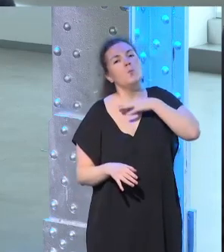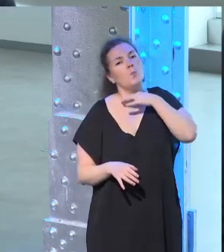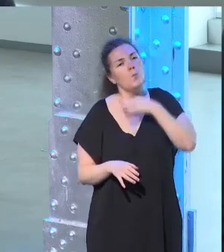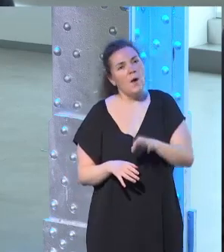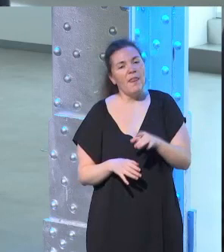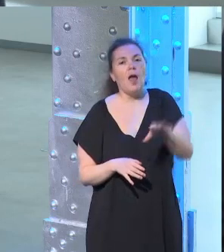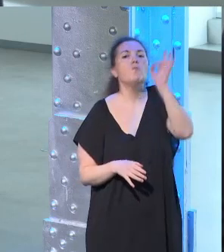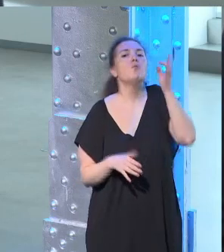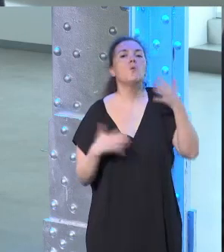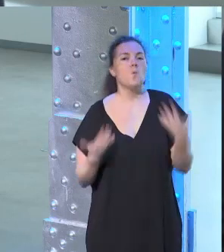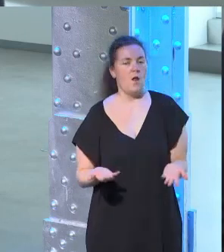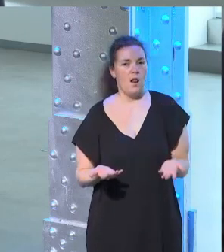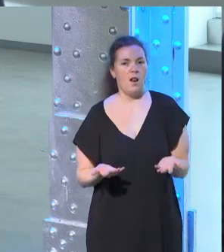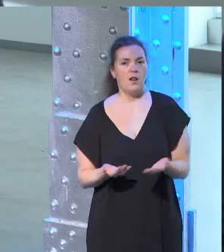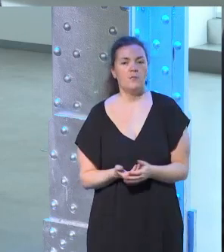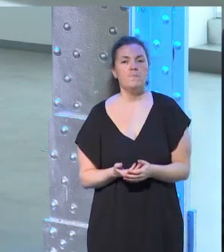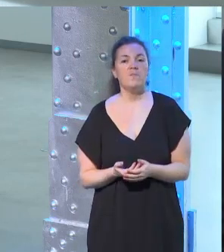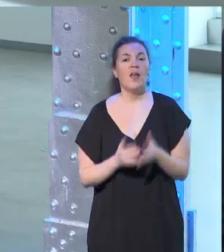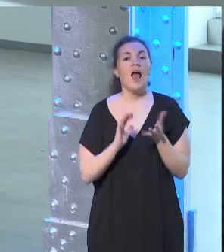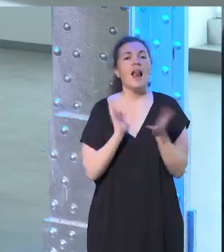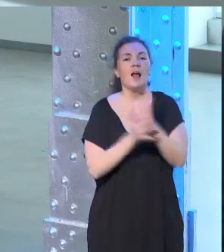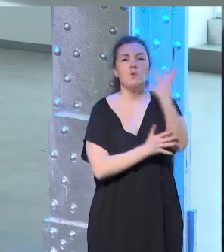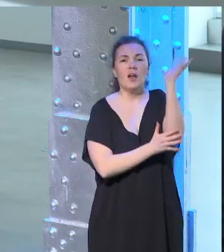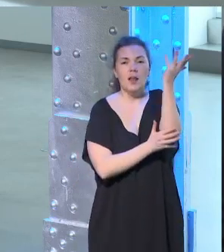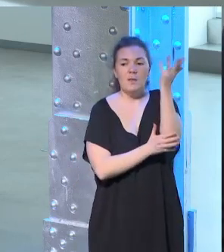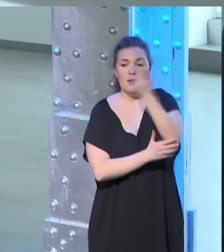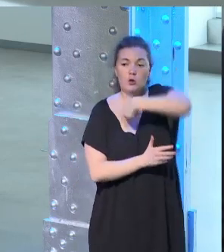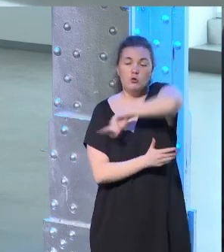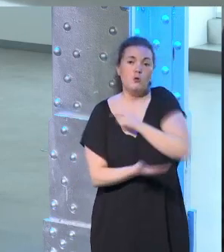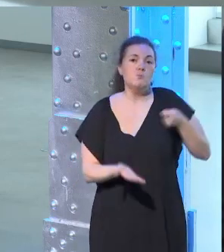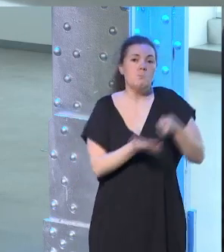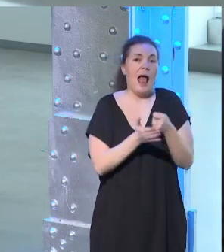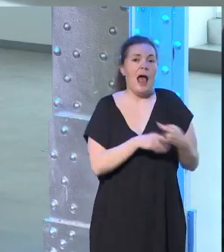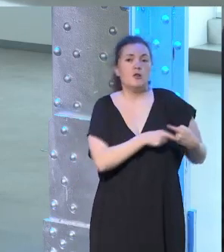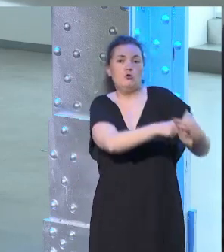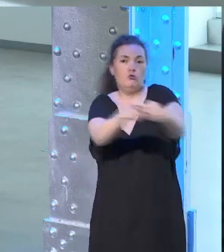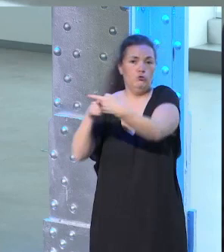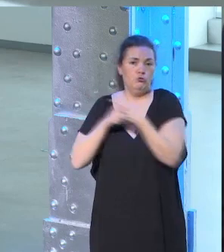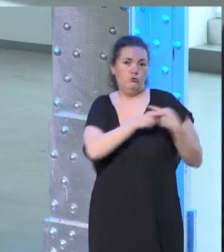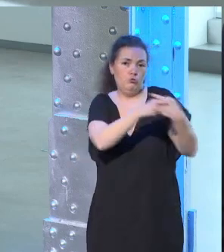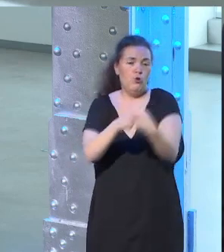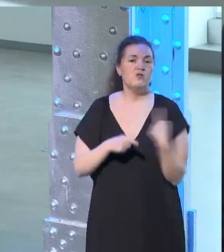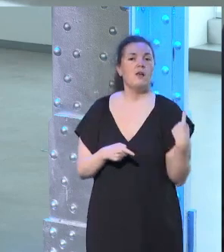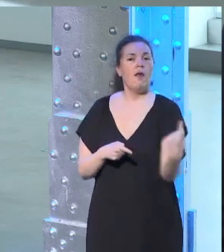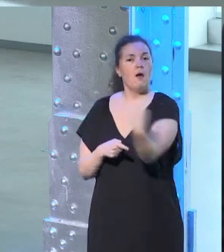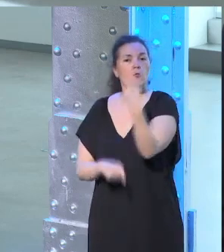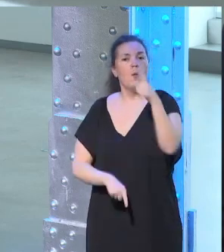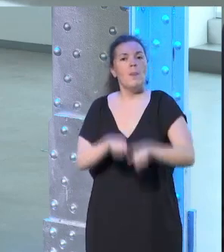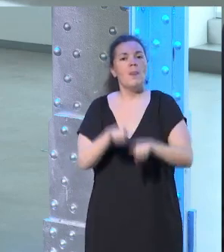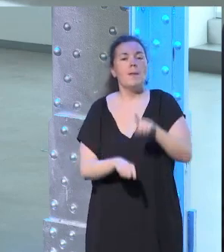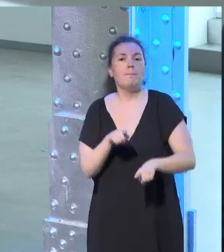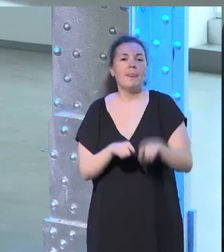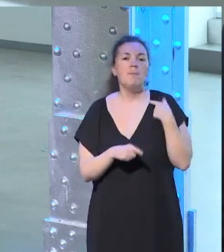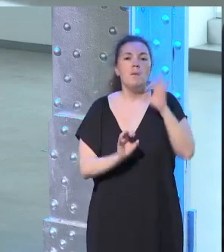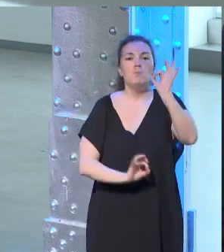solo hay una opción, y es que el cambio climático lo paguemos a escote, cada cual en relación con la